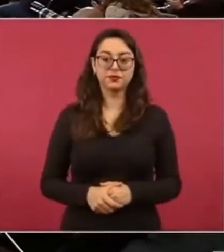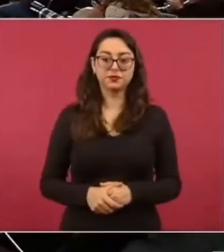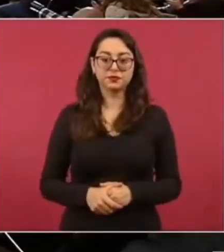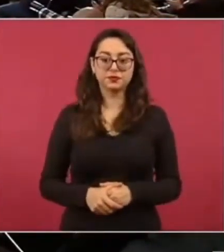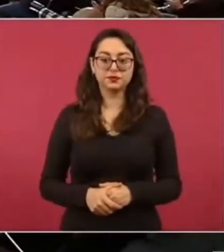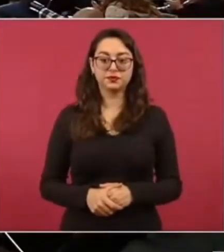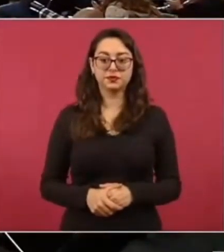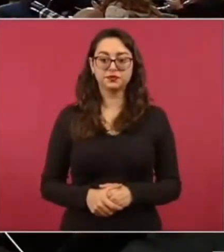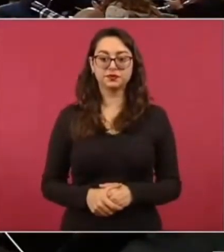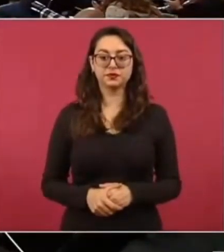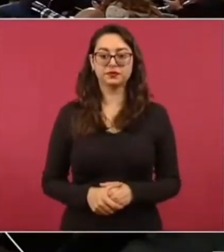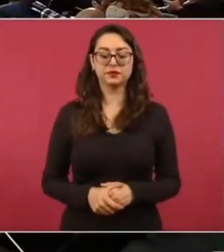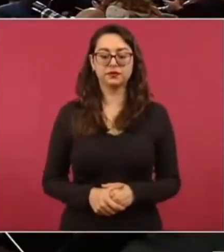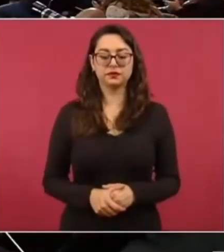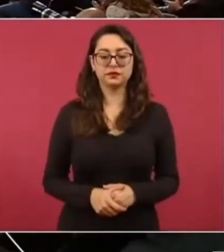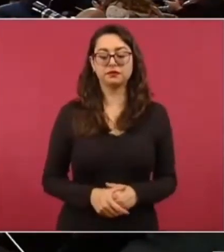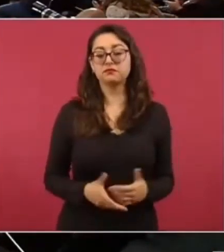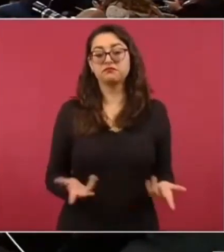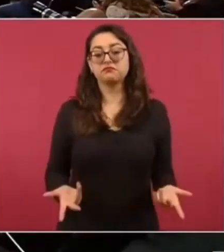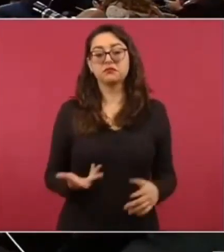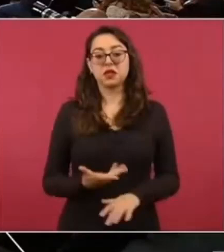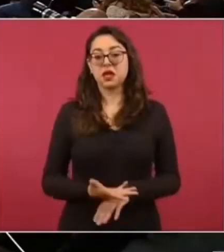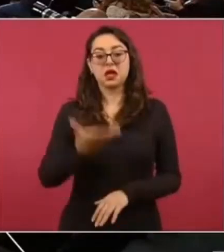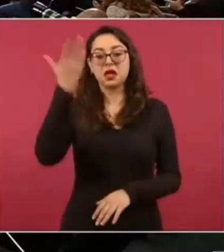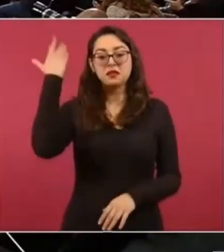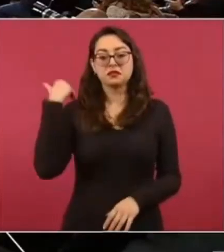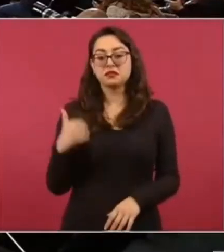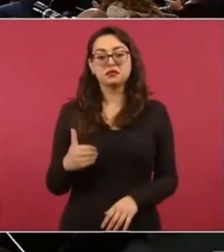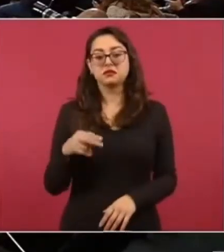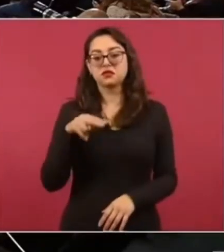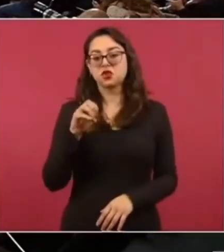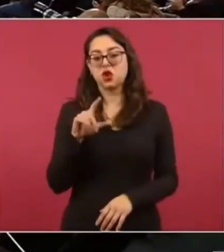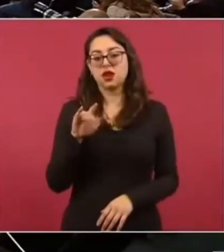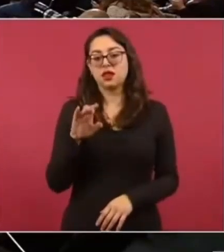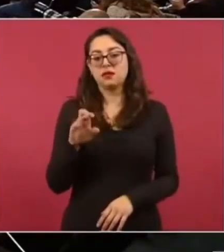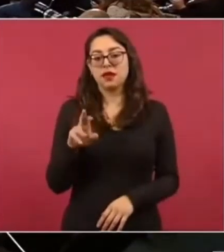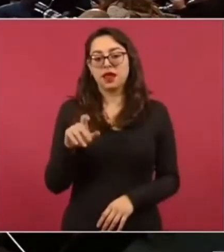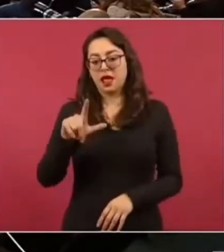no se aplicaba durante el periodo neoliberal.